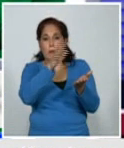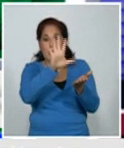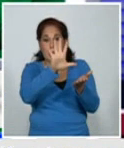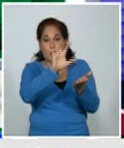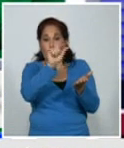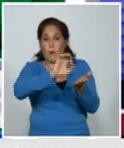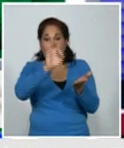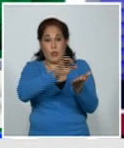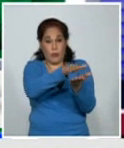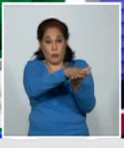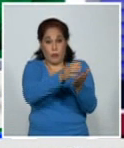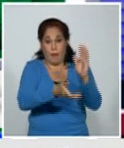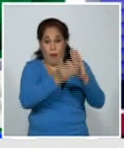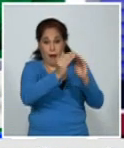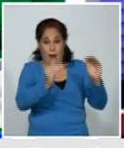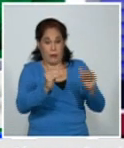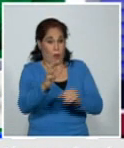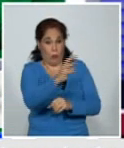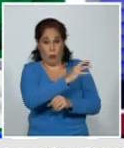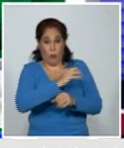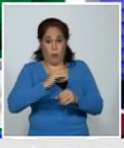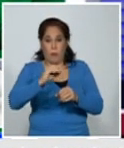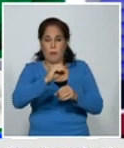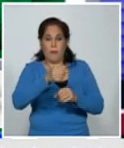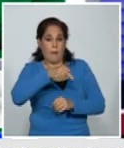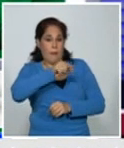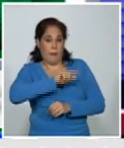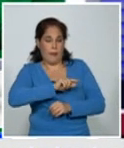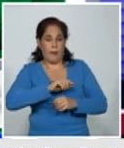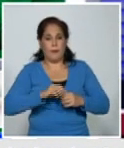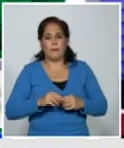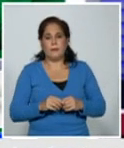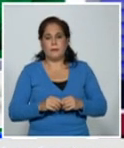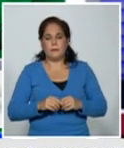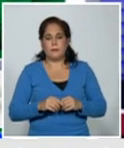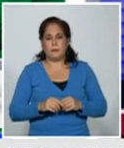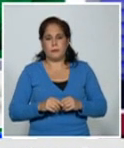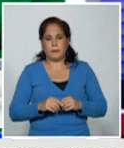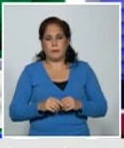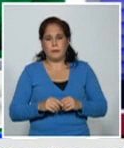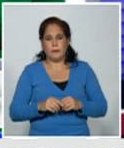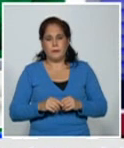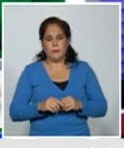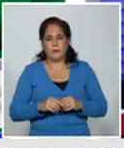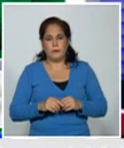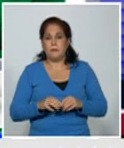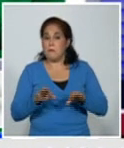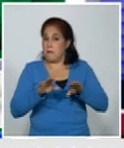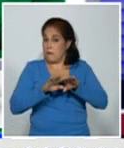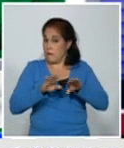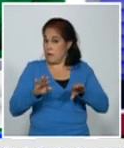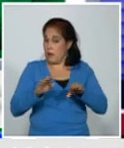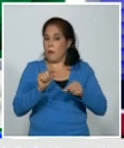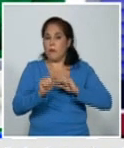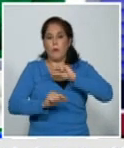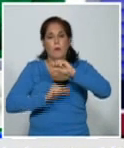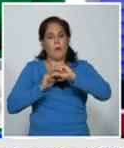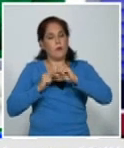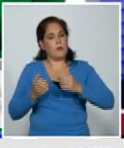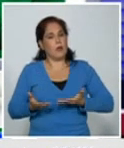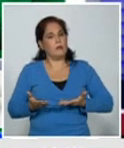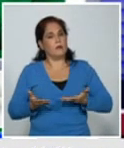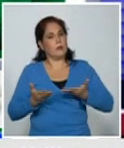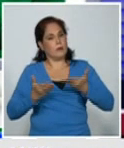94,5% de todas las personas que se han diagnosticado con COVID-19 en Cuba, pues se han recuperado de la enfermedad.